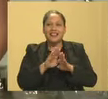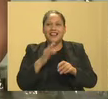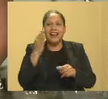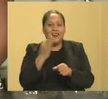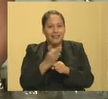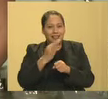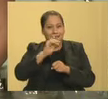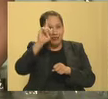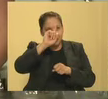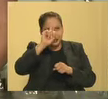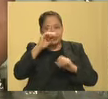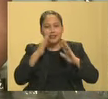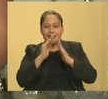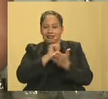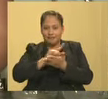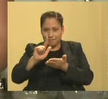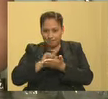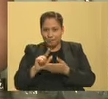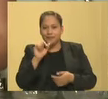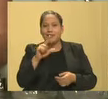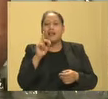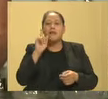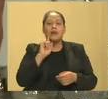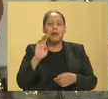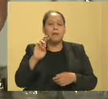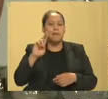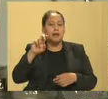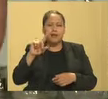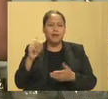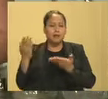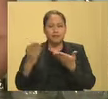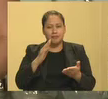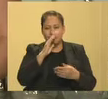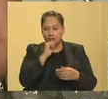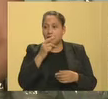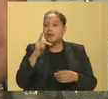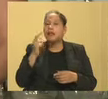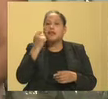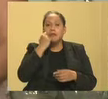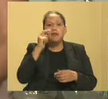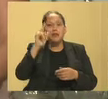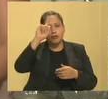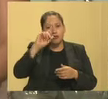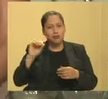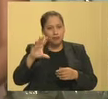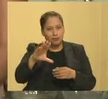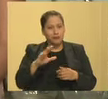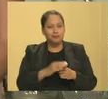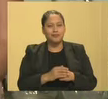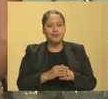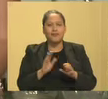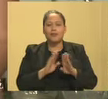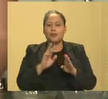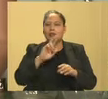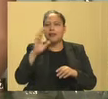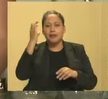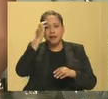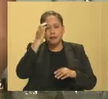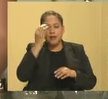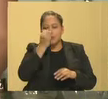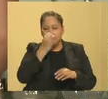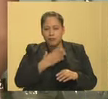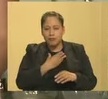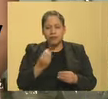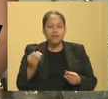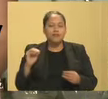tips caseros el día de hoy, pues fíjense que Brenda no puede estar con nosotros, pero como quiera nos manda su tip del día de hoy. Para tener una recámara perfumada.